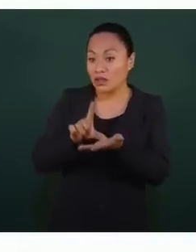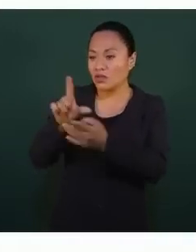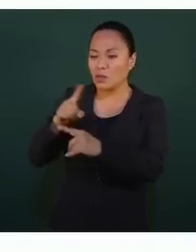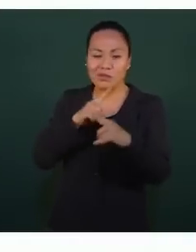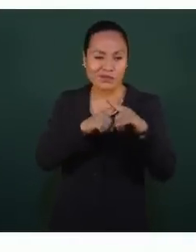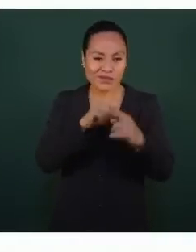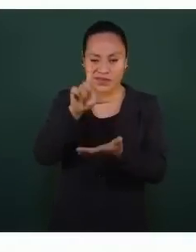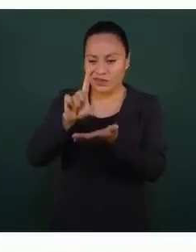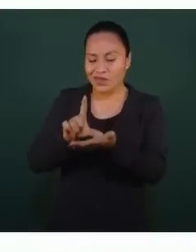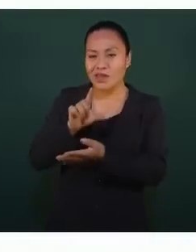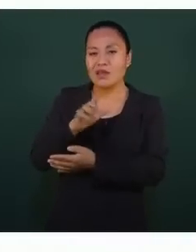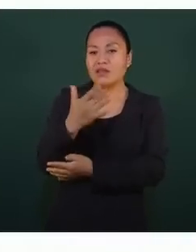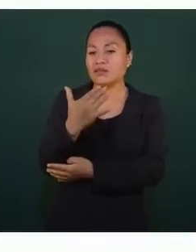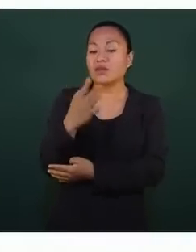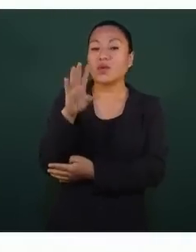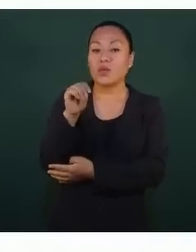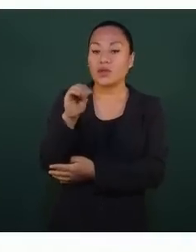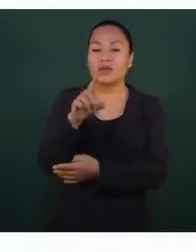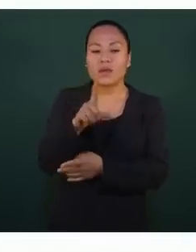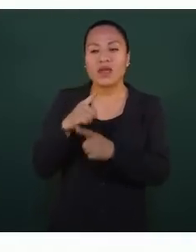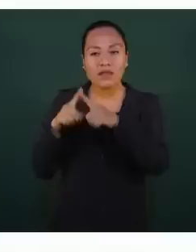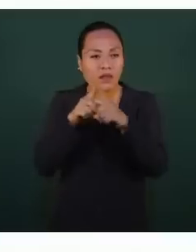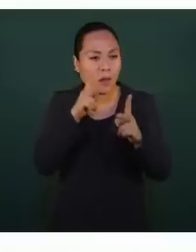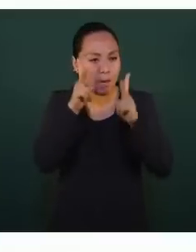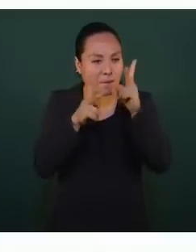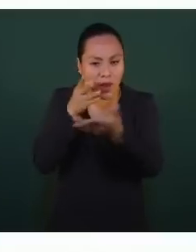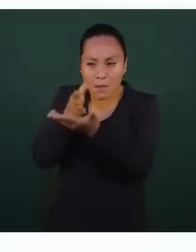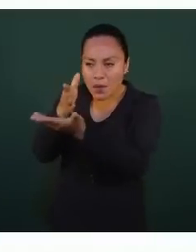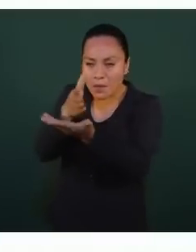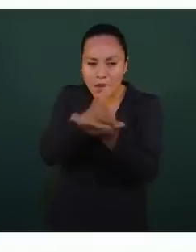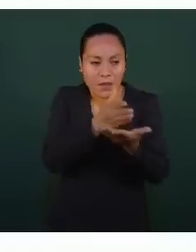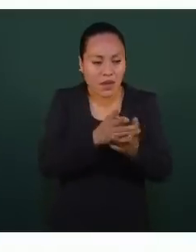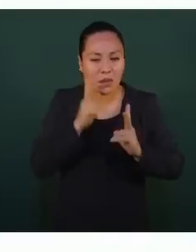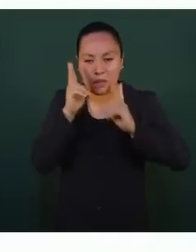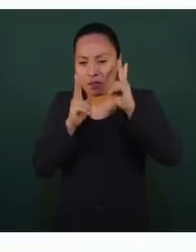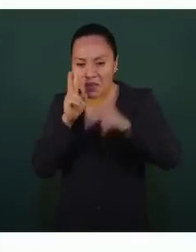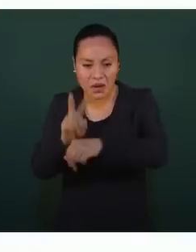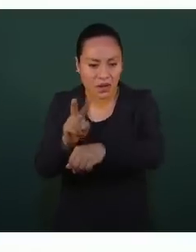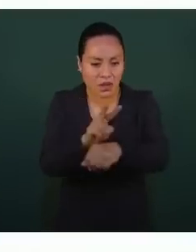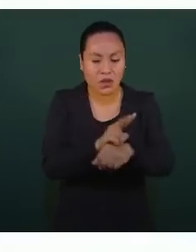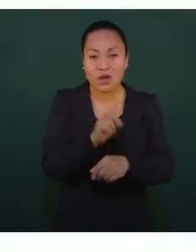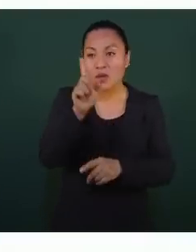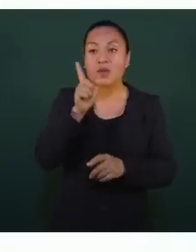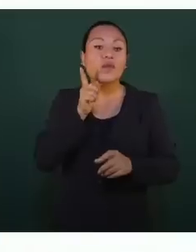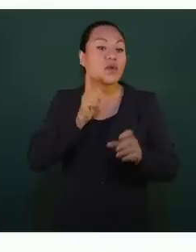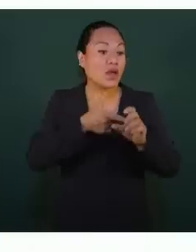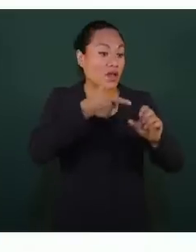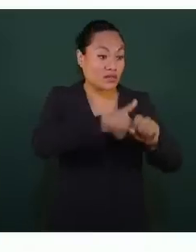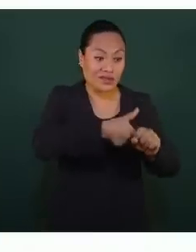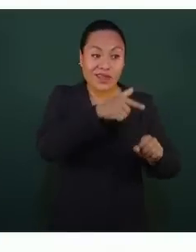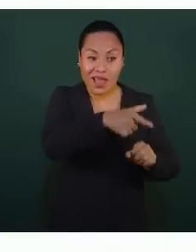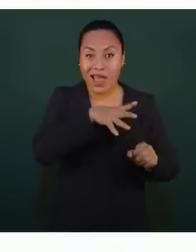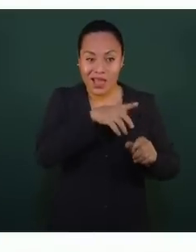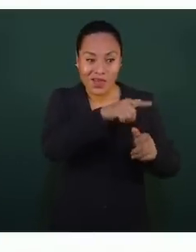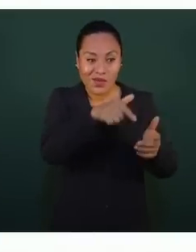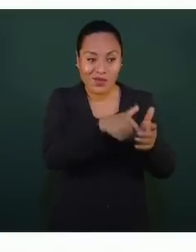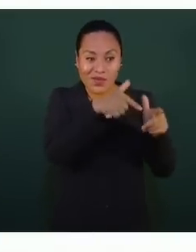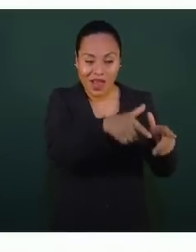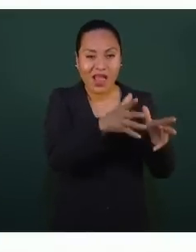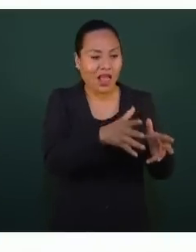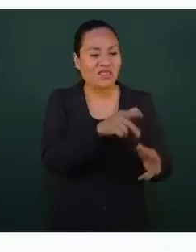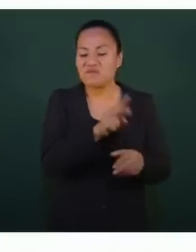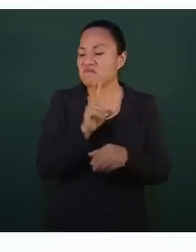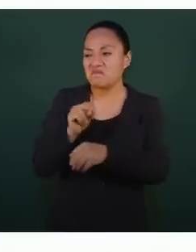de 159 visitas y o verificaciones. Una gasolinera no se dejó verificar,